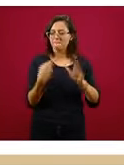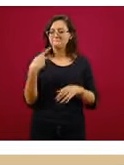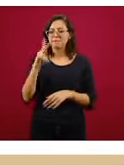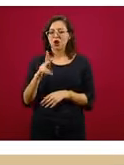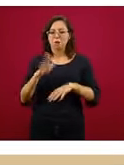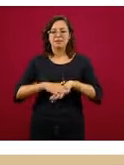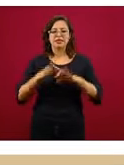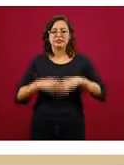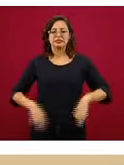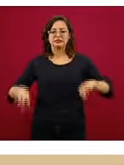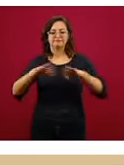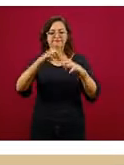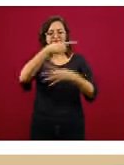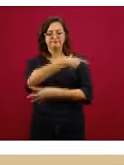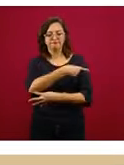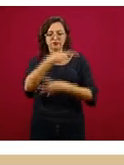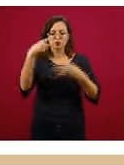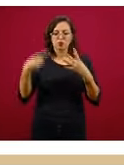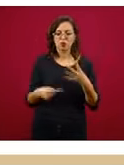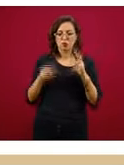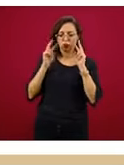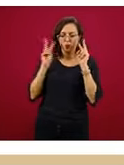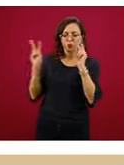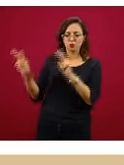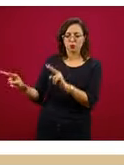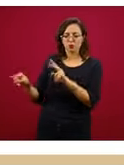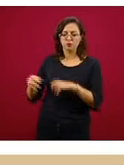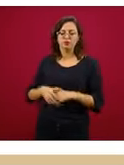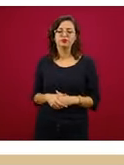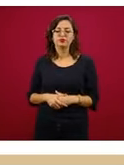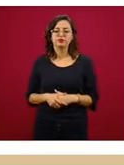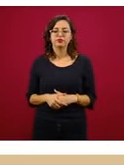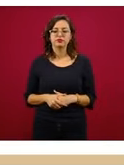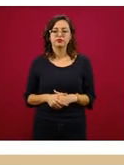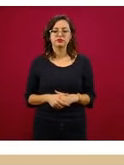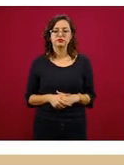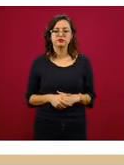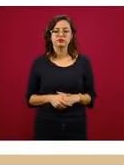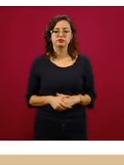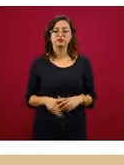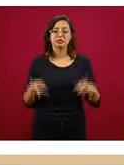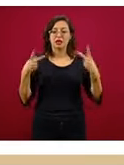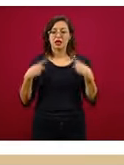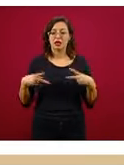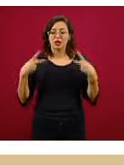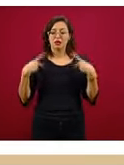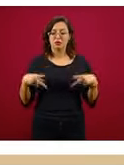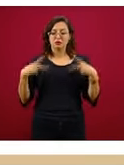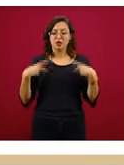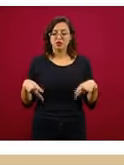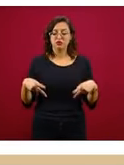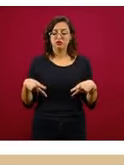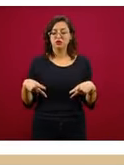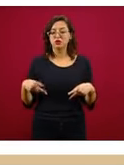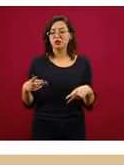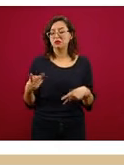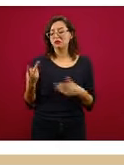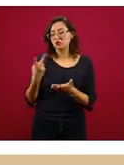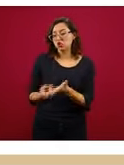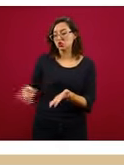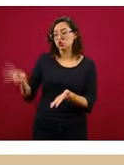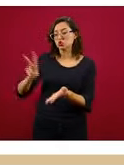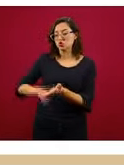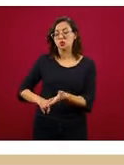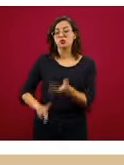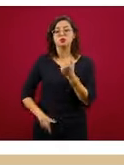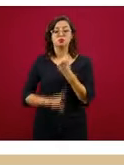escenarios prioritarios. Son personas que tienen una combinación de dos componentes. Una combinación que puede ser, son